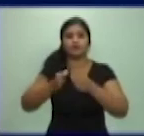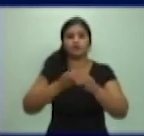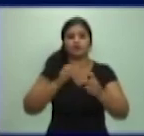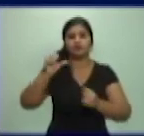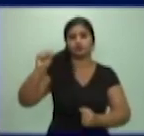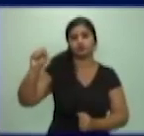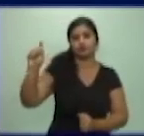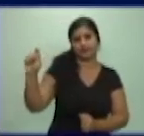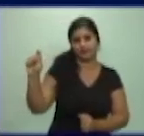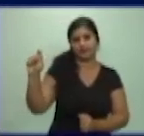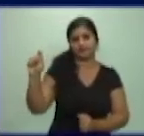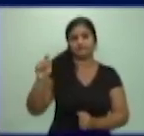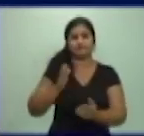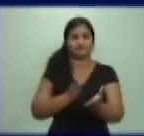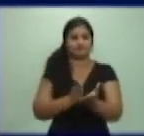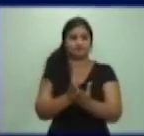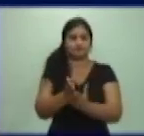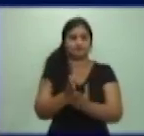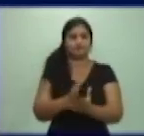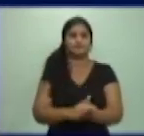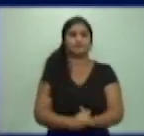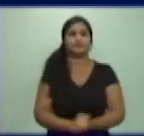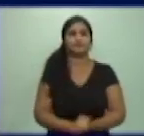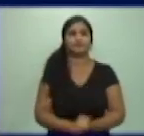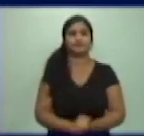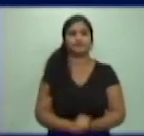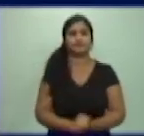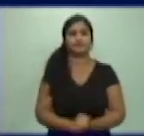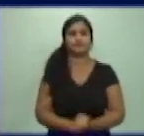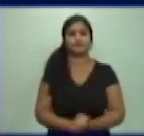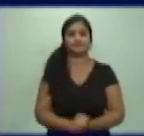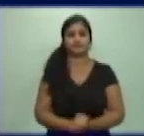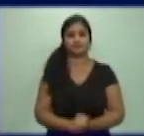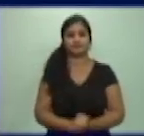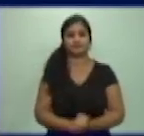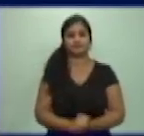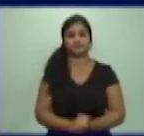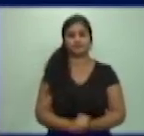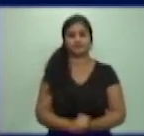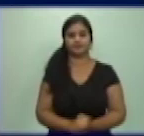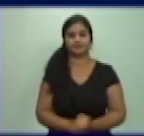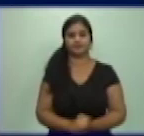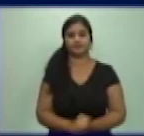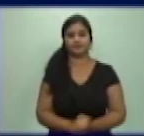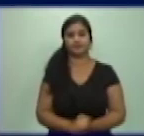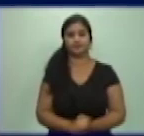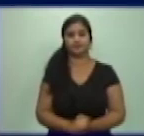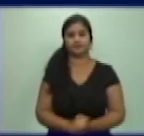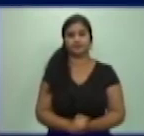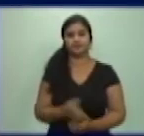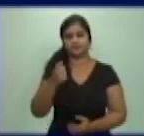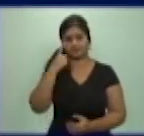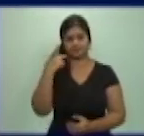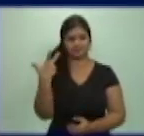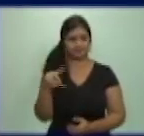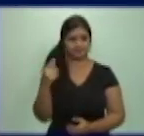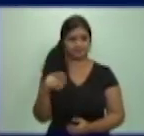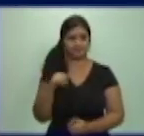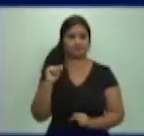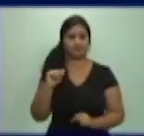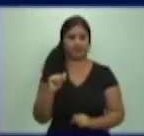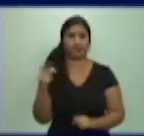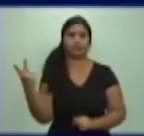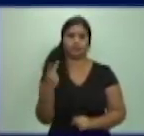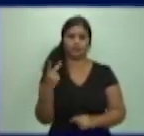sustantiva. Seguidamente, dos conjunciones diferentes y clasificarlas, y ahí tenemos la conjunción y, que es una